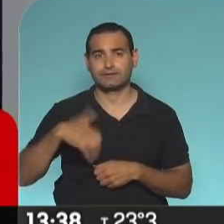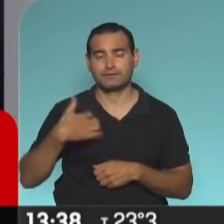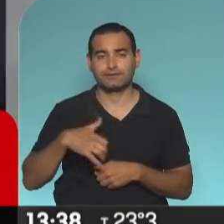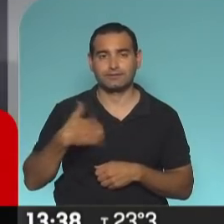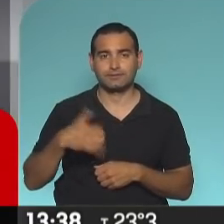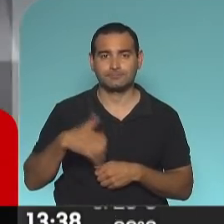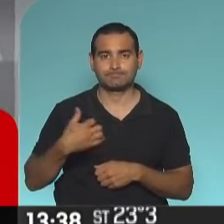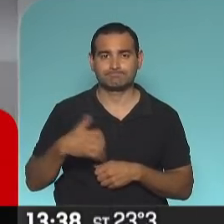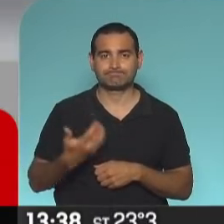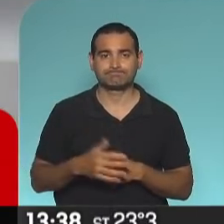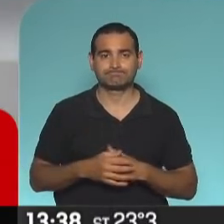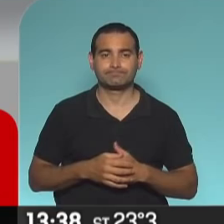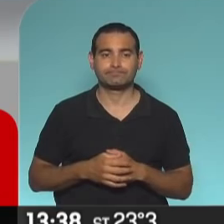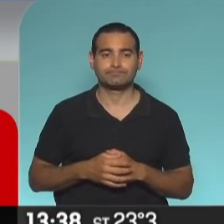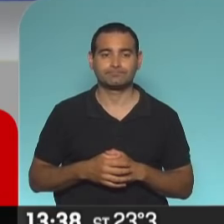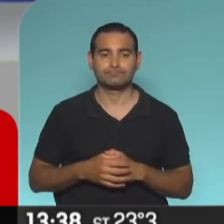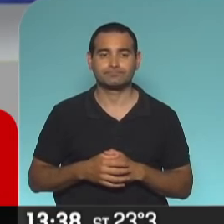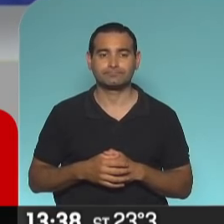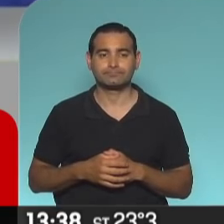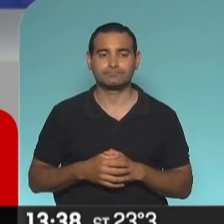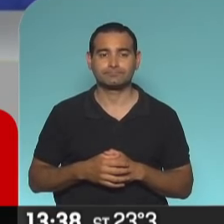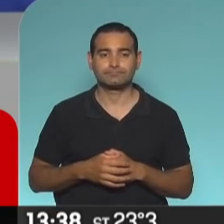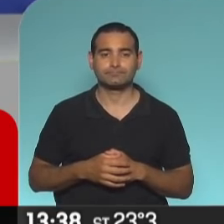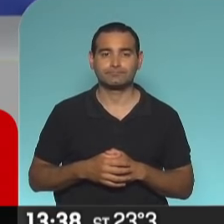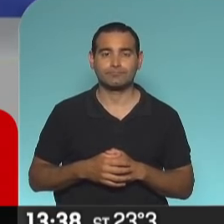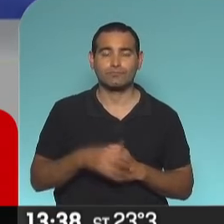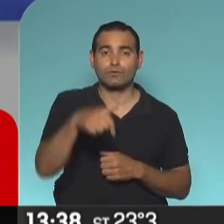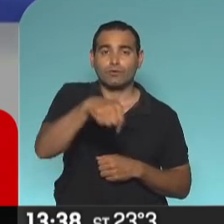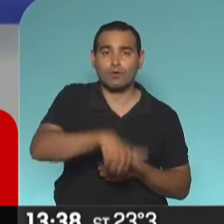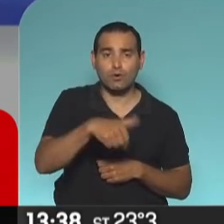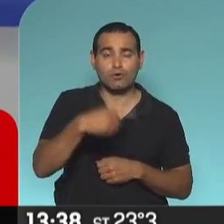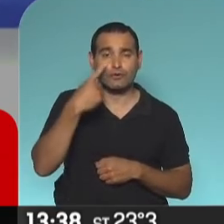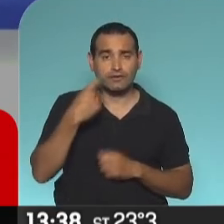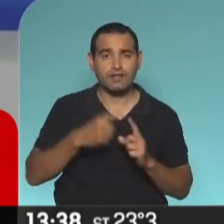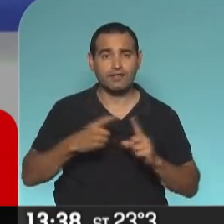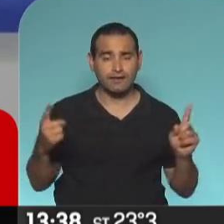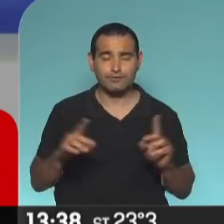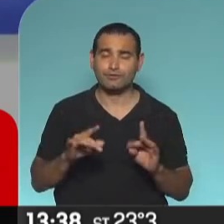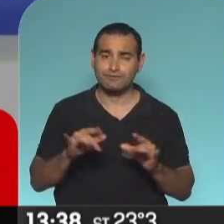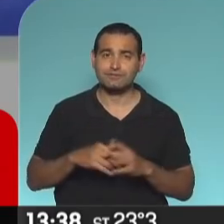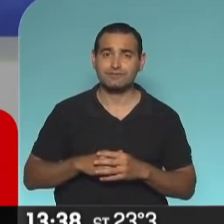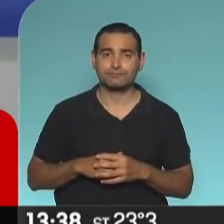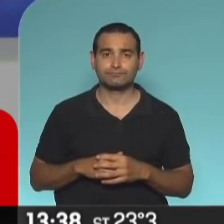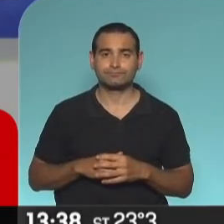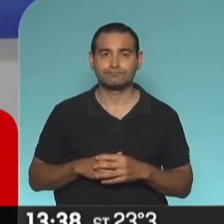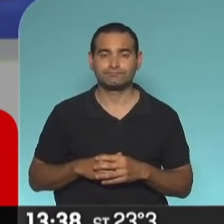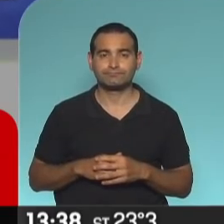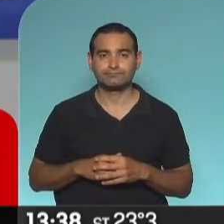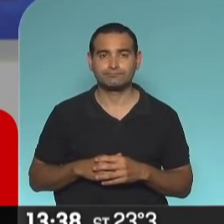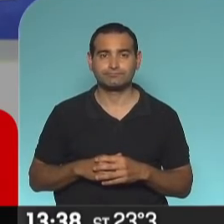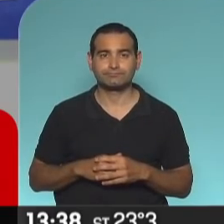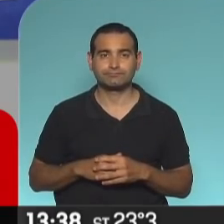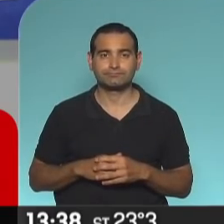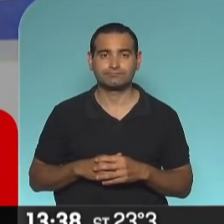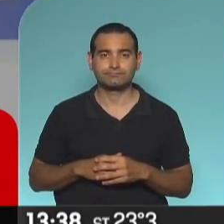significa Maradona. Va a ser un día largo y complicado. No, es